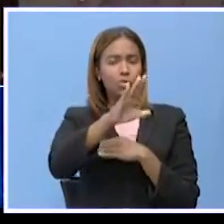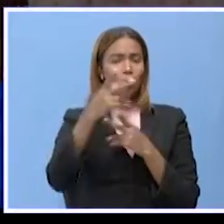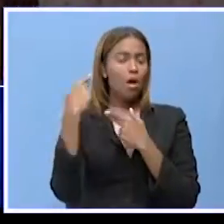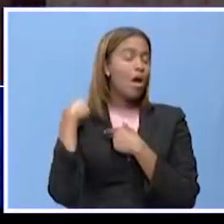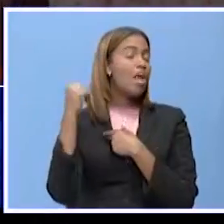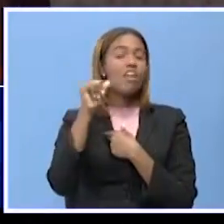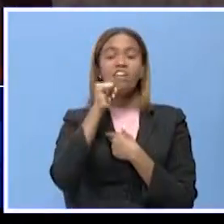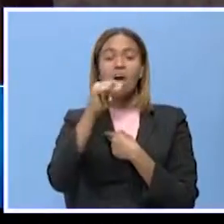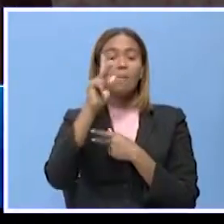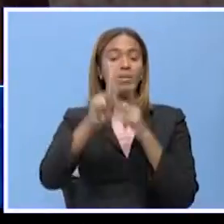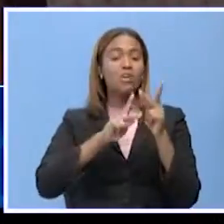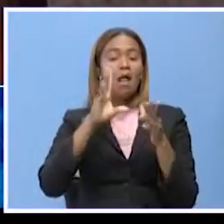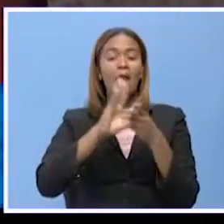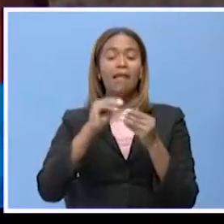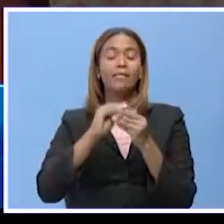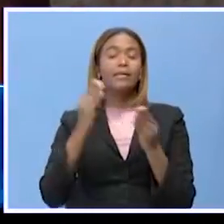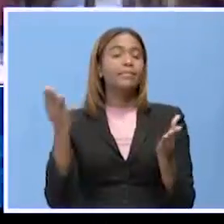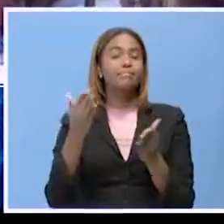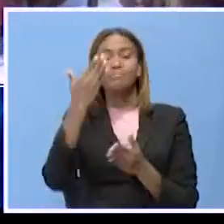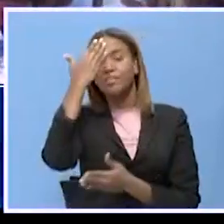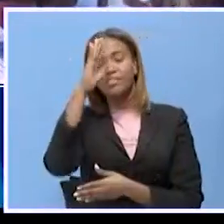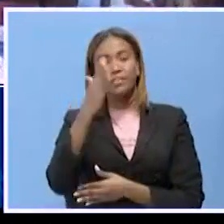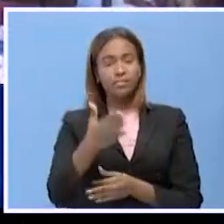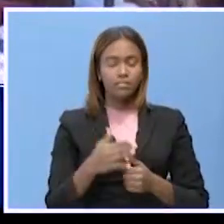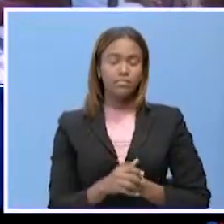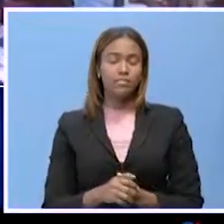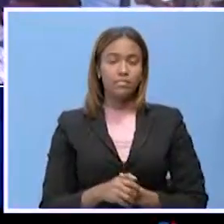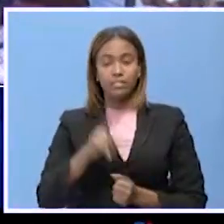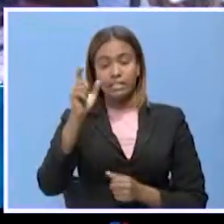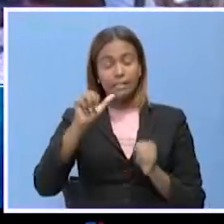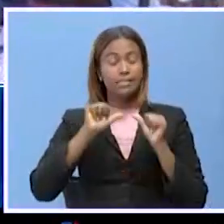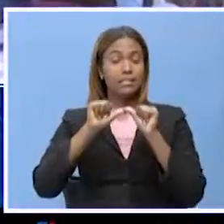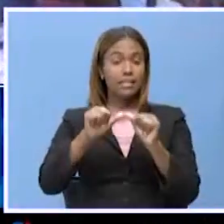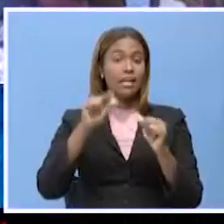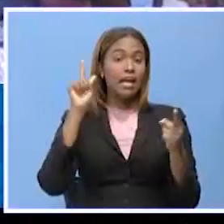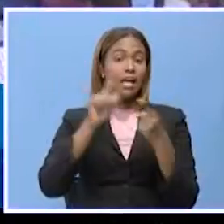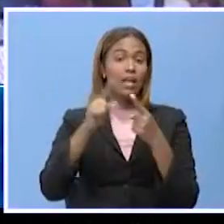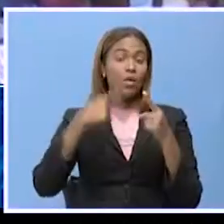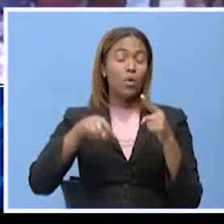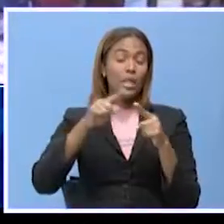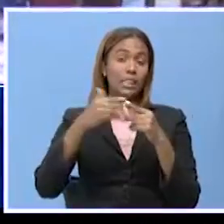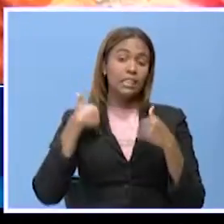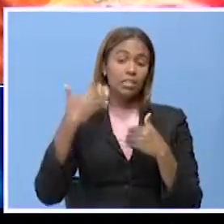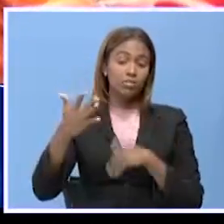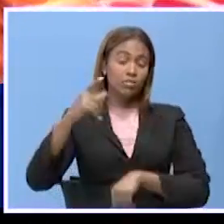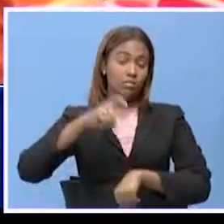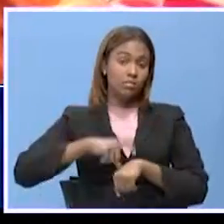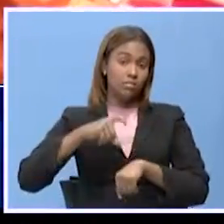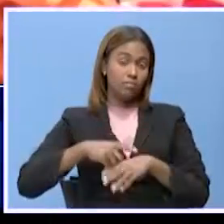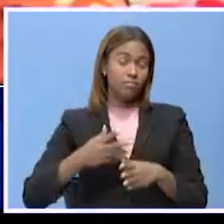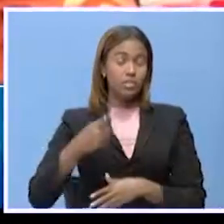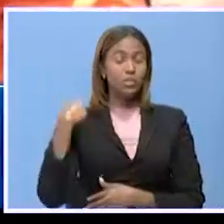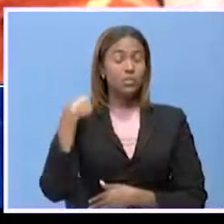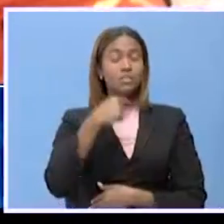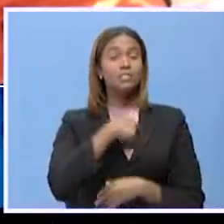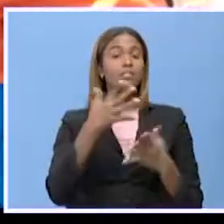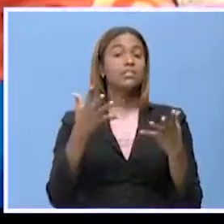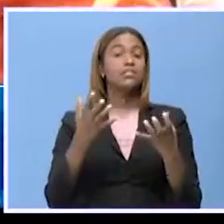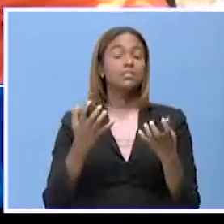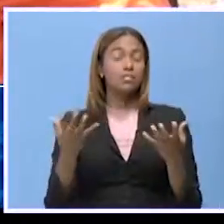Bueno, según se dice, mañana hay que culminar. No, la gente habla de mentira. Tiene que seguir hasta que llegue el tiempo. Nosotros